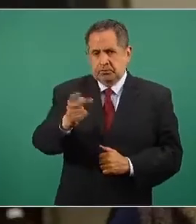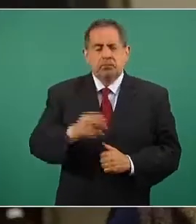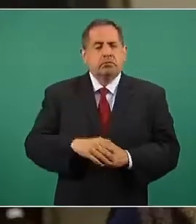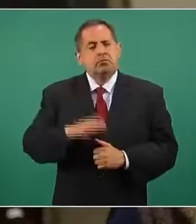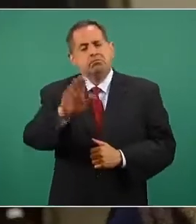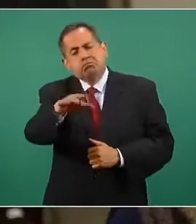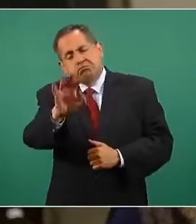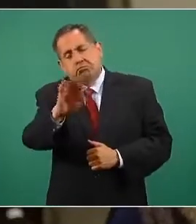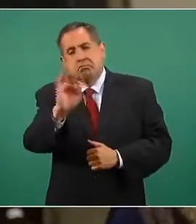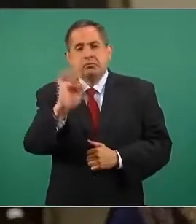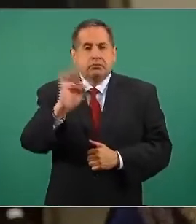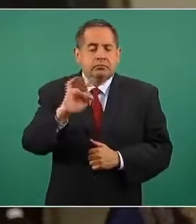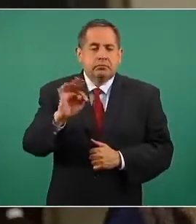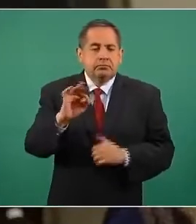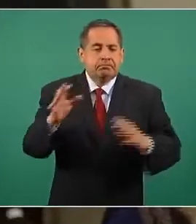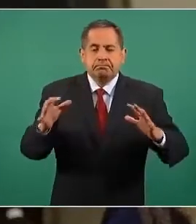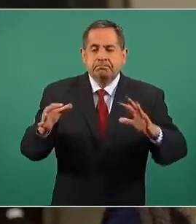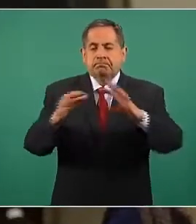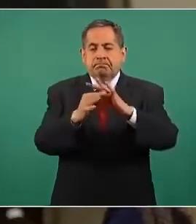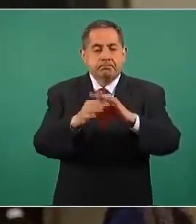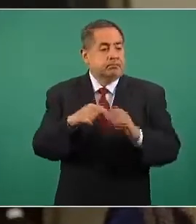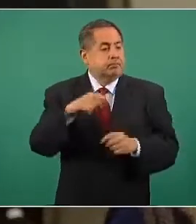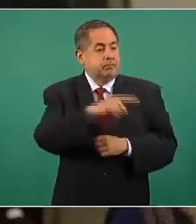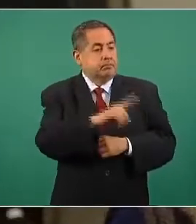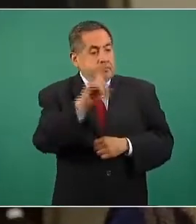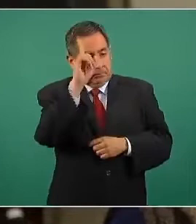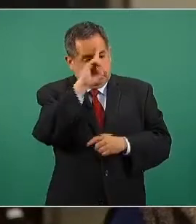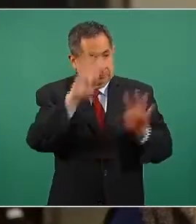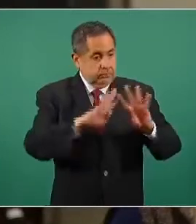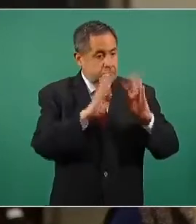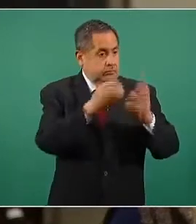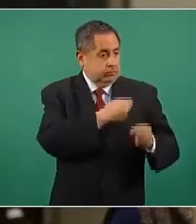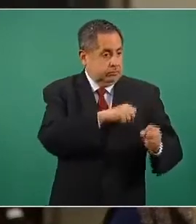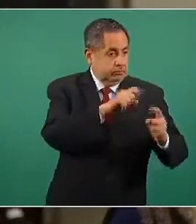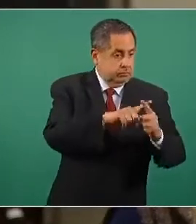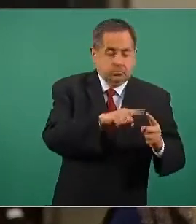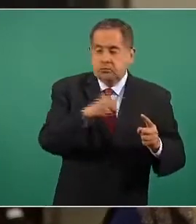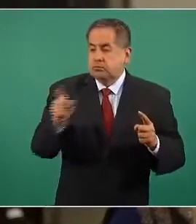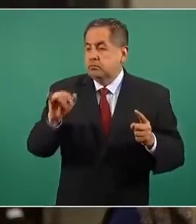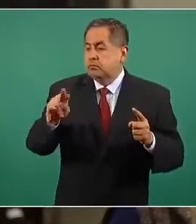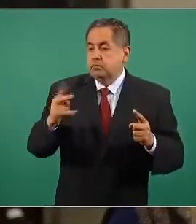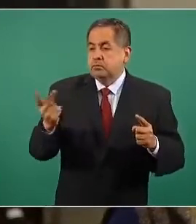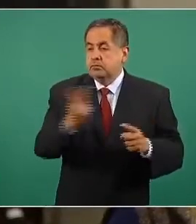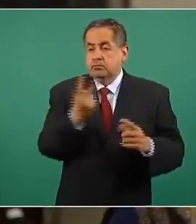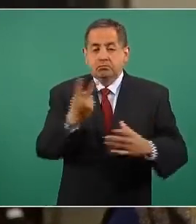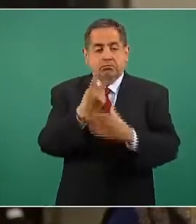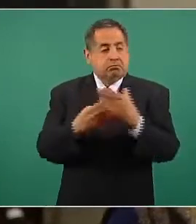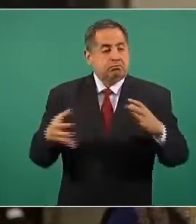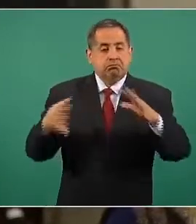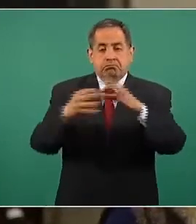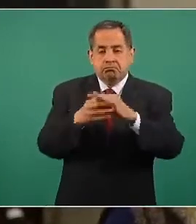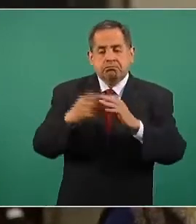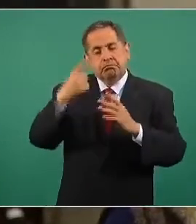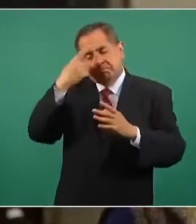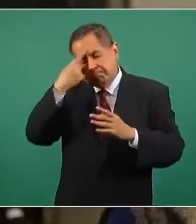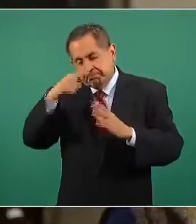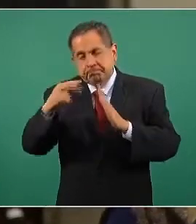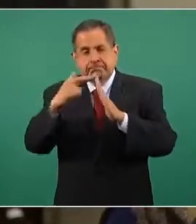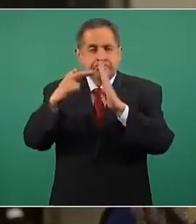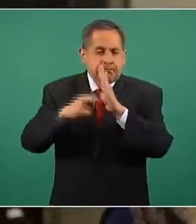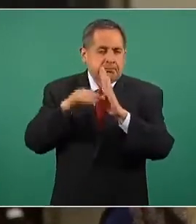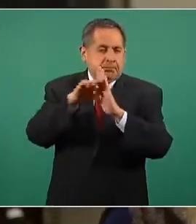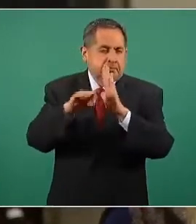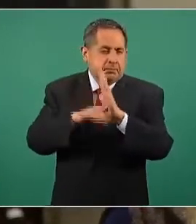una colaboración entre el Consejo de Salud y el Instituto Nacional Electoral para llegar a ciertas medidas en tiempos